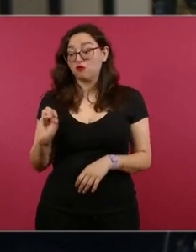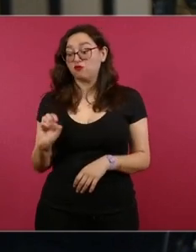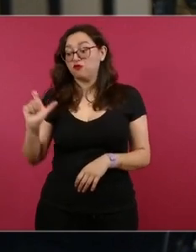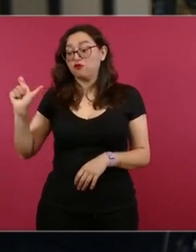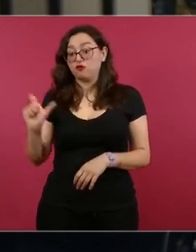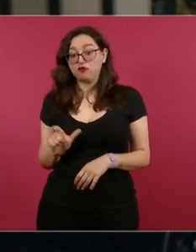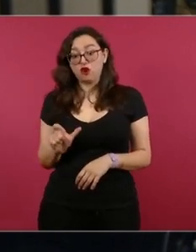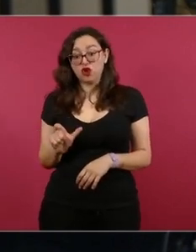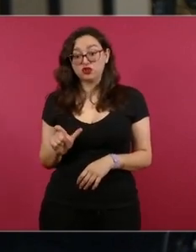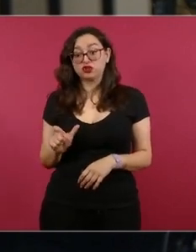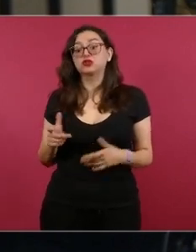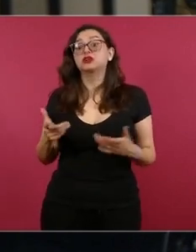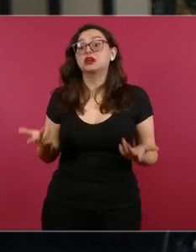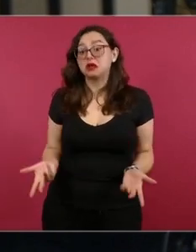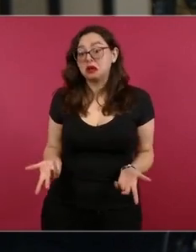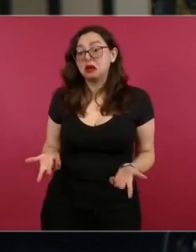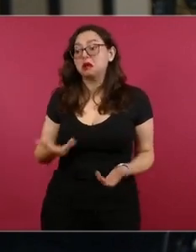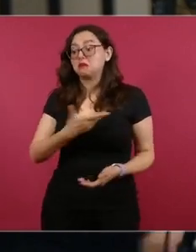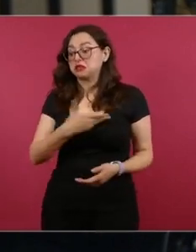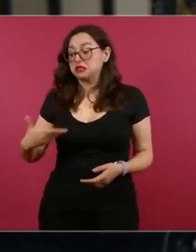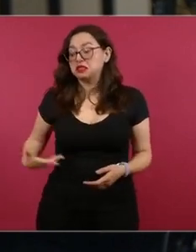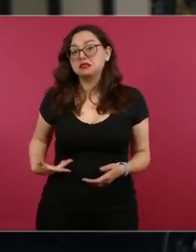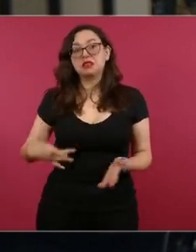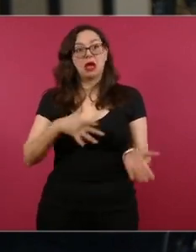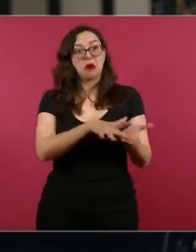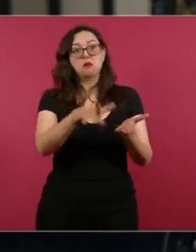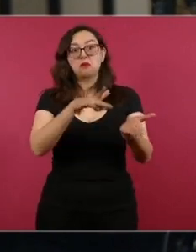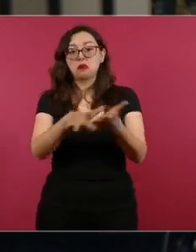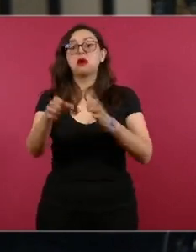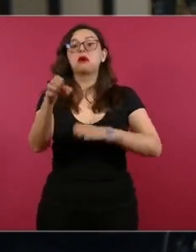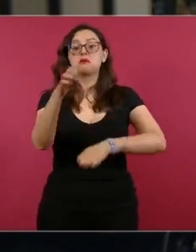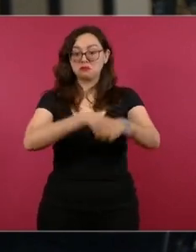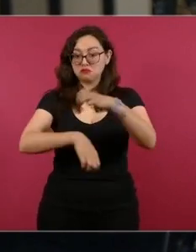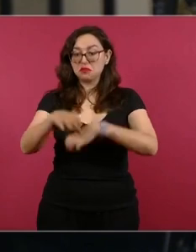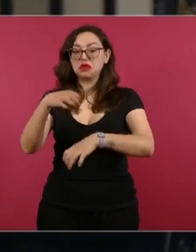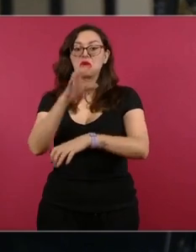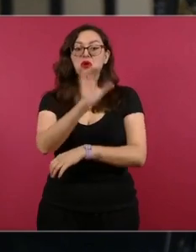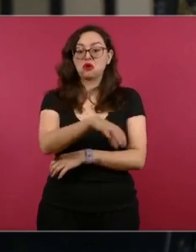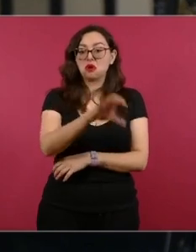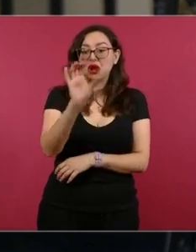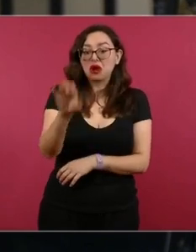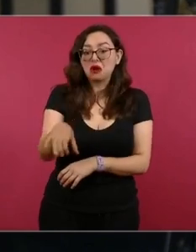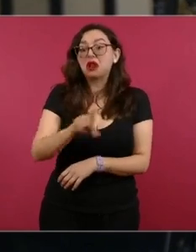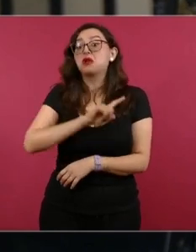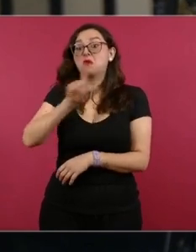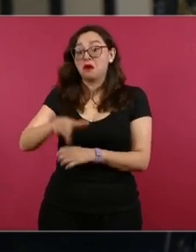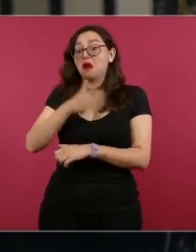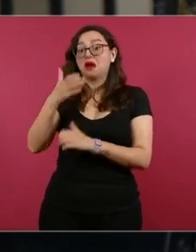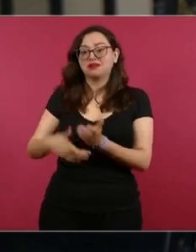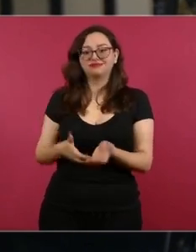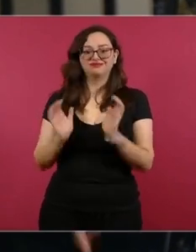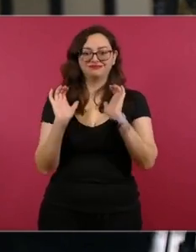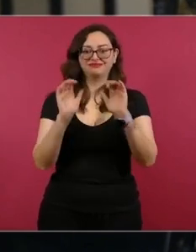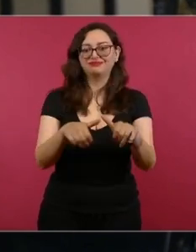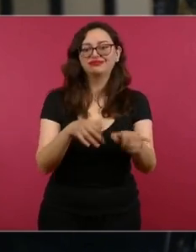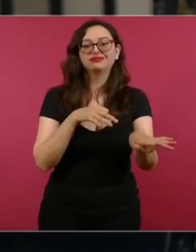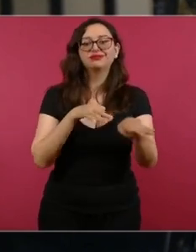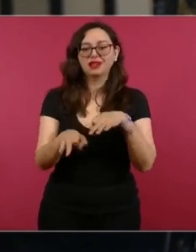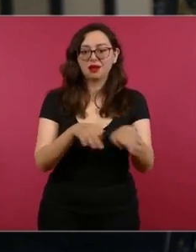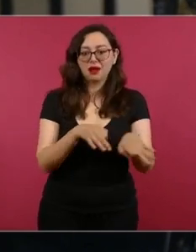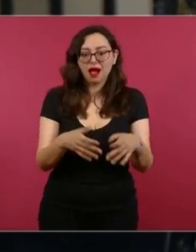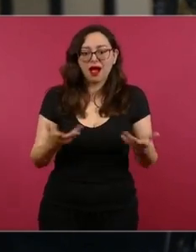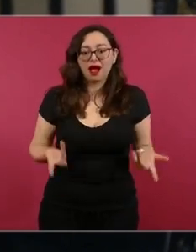la empresa FEMSA y a esas empresas. Y pues, ¿qué decir del caso de Felipe Calderón, que benefició